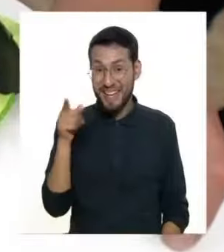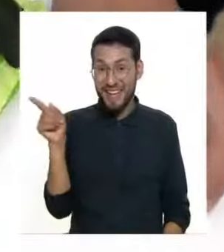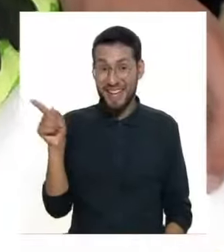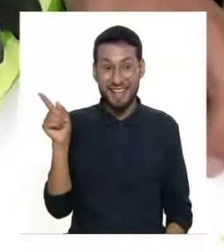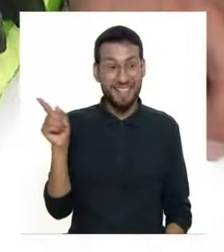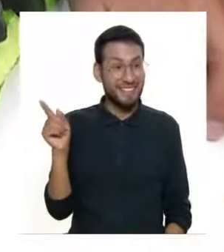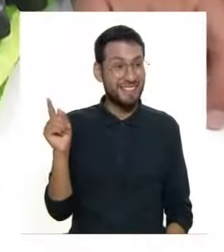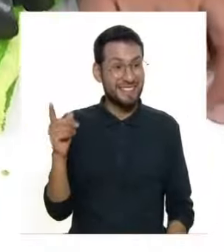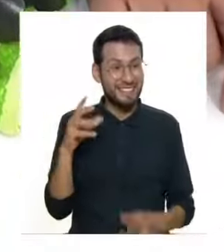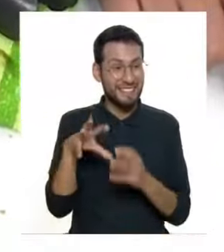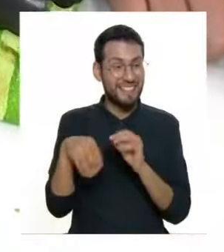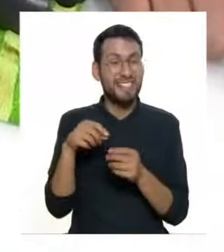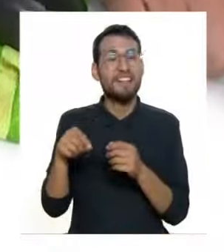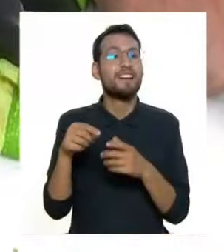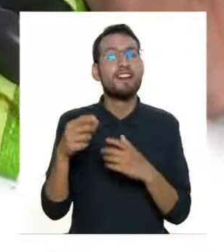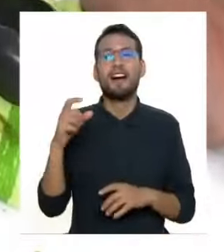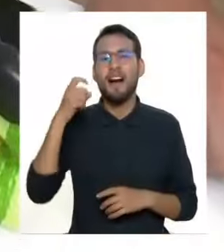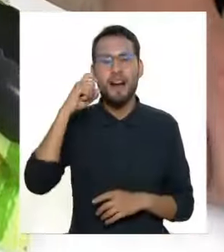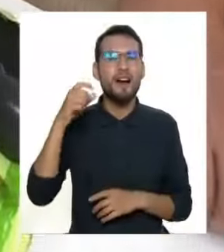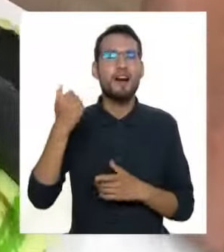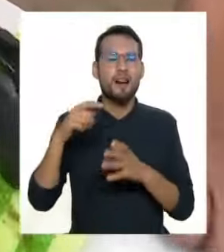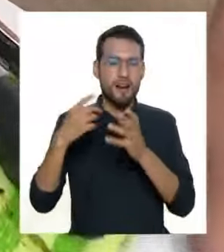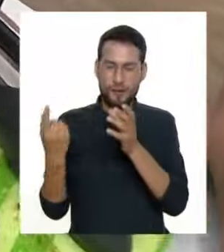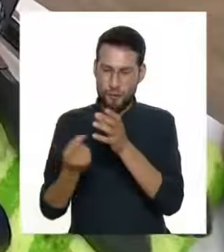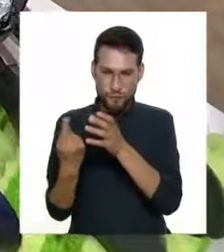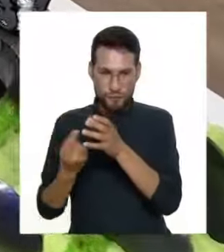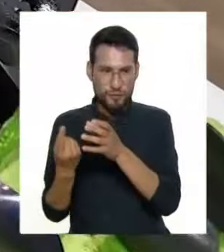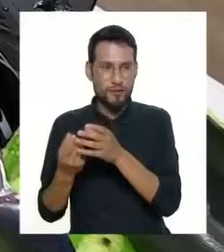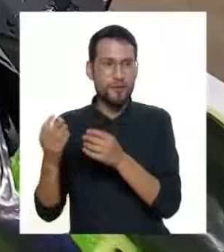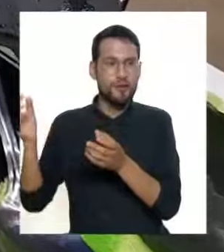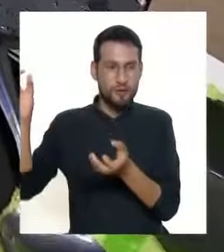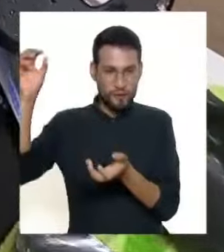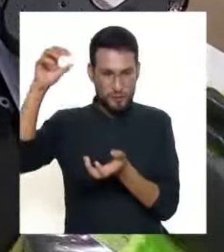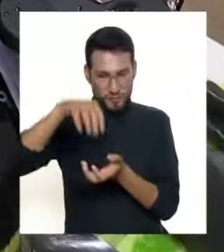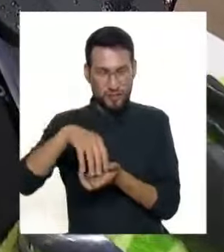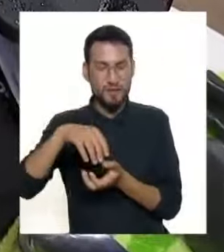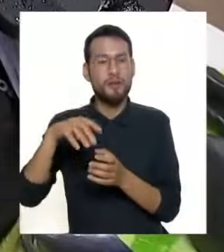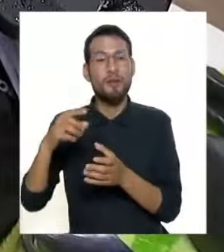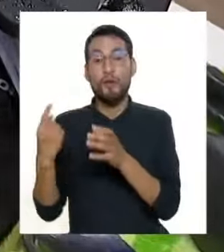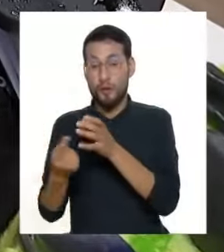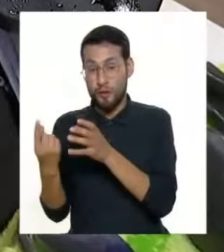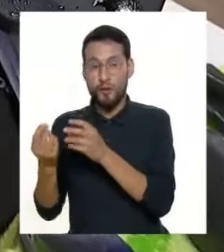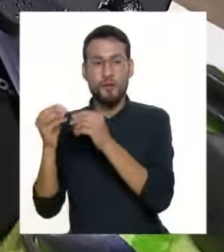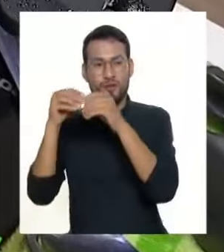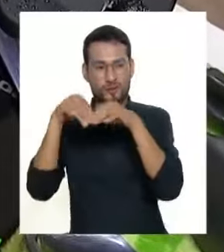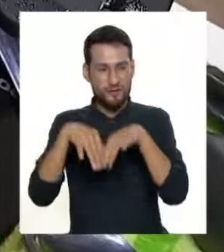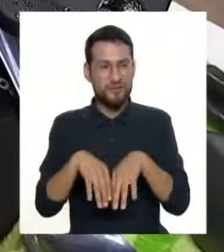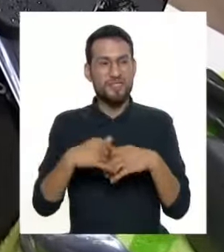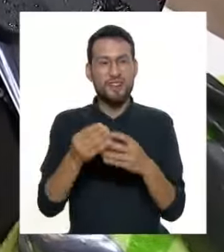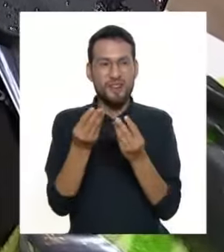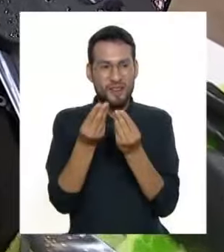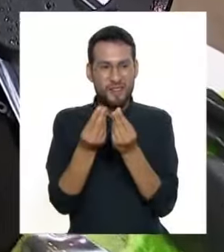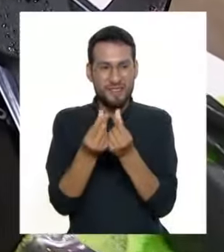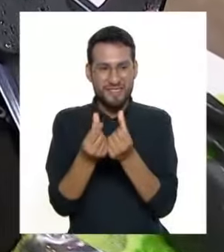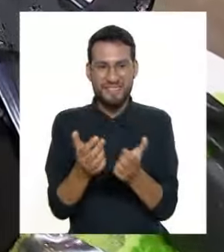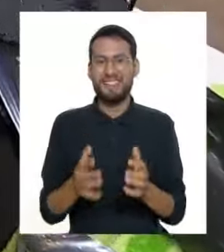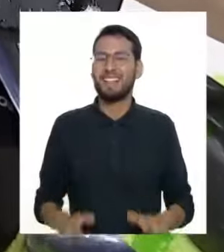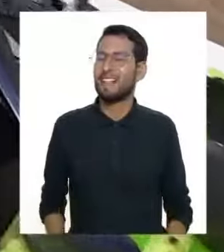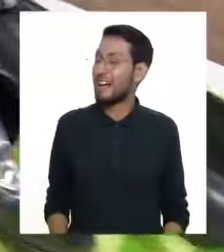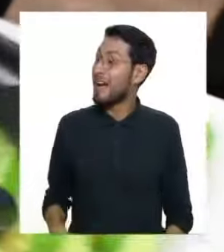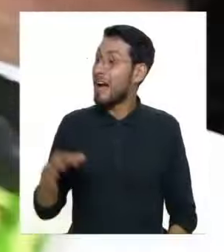Esto. Lo que pasa es que yo he hecho el aderezo de cebolla, jojipanta, ¿no? Todo en trozos. Okay. Y luego lo he licuado ya con el culantro. Por eso el juguito está... Mi querido